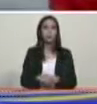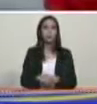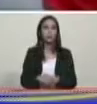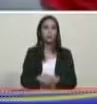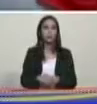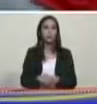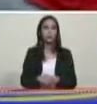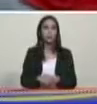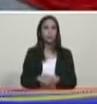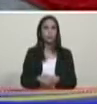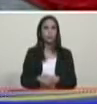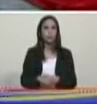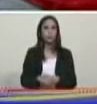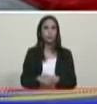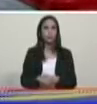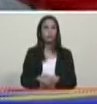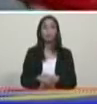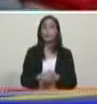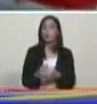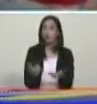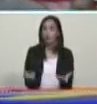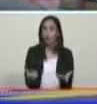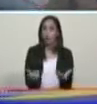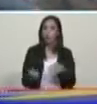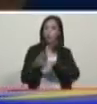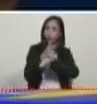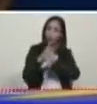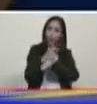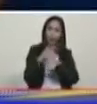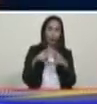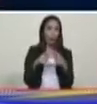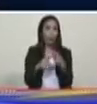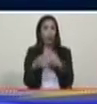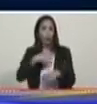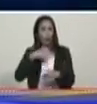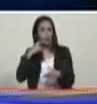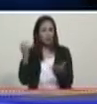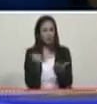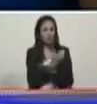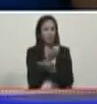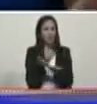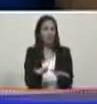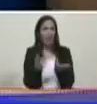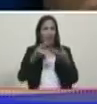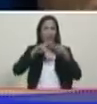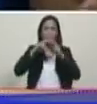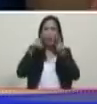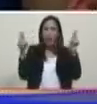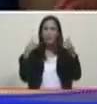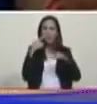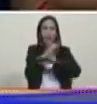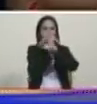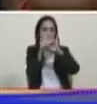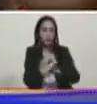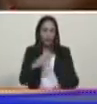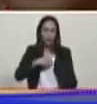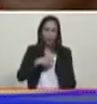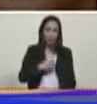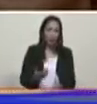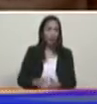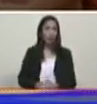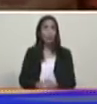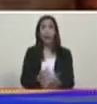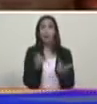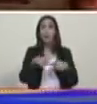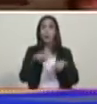dijo el gobernador y usted también, nadie puede arrebatar la felicidad de estos niños, de estas niñas y de